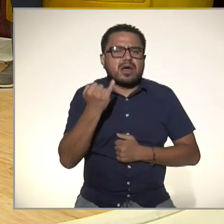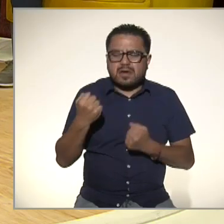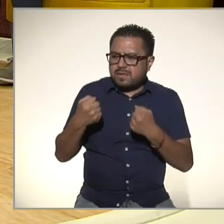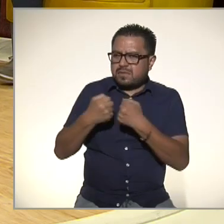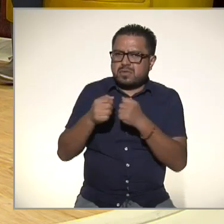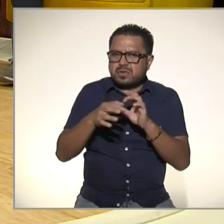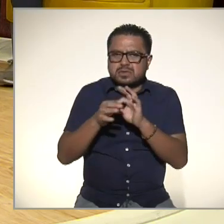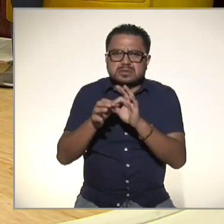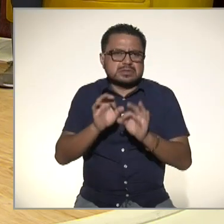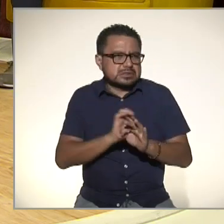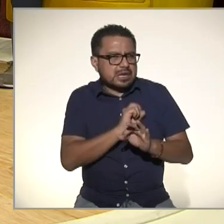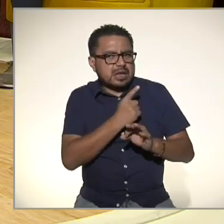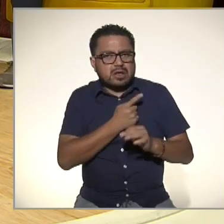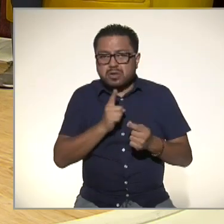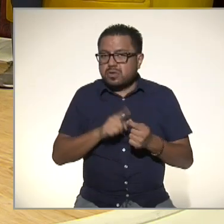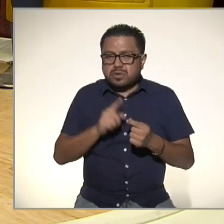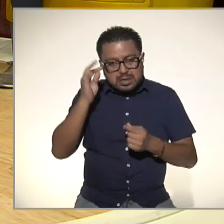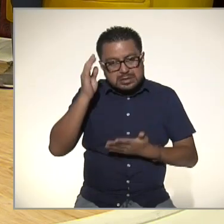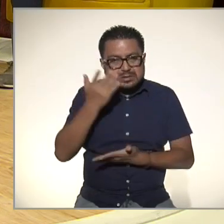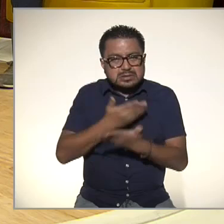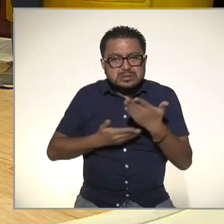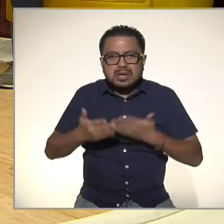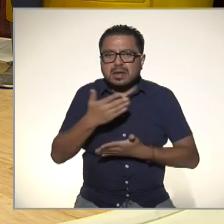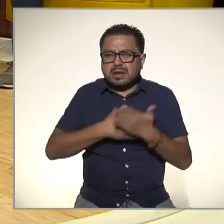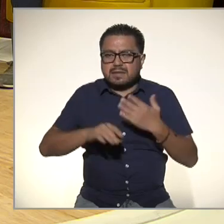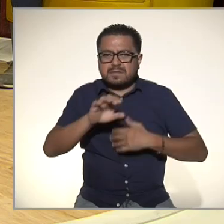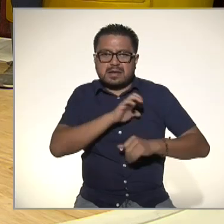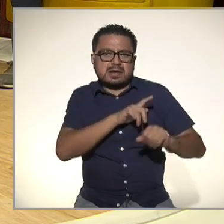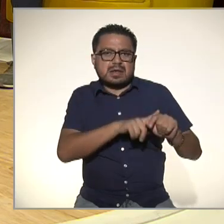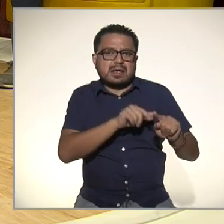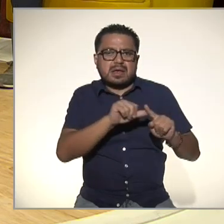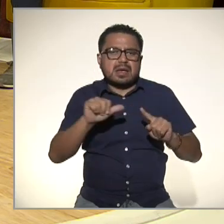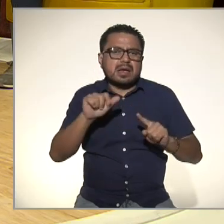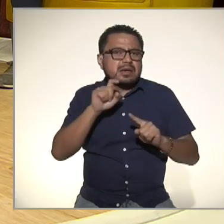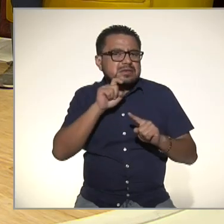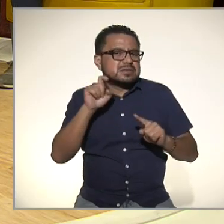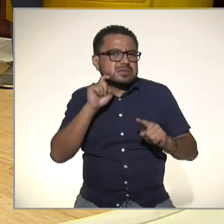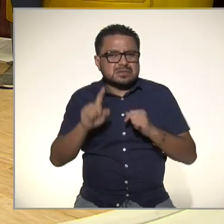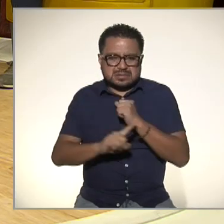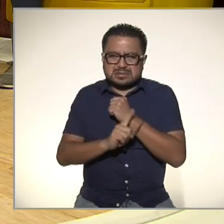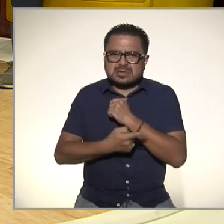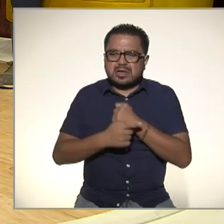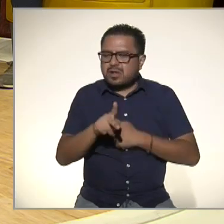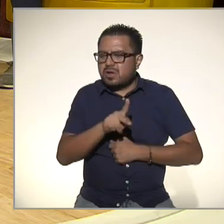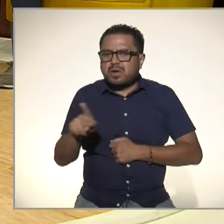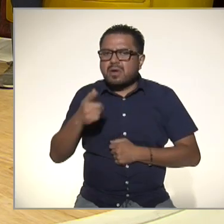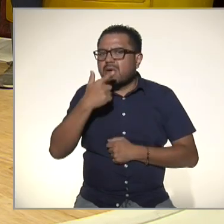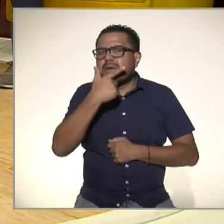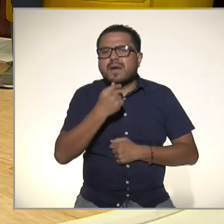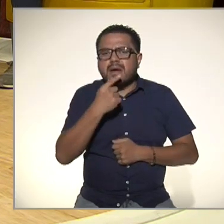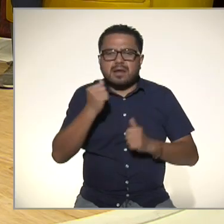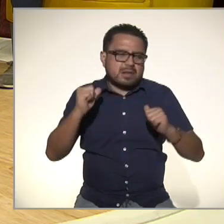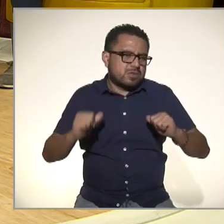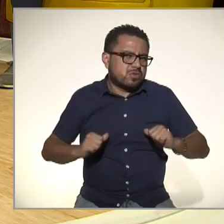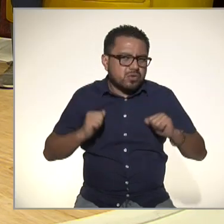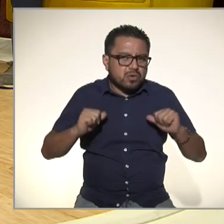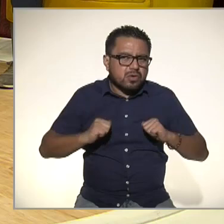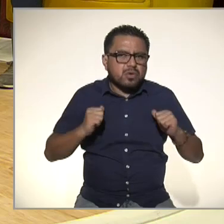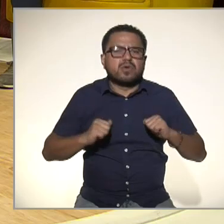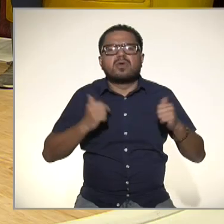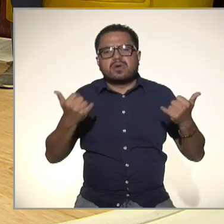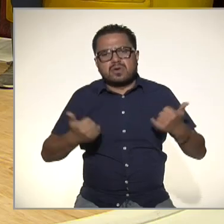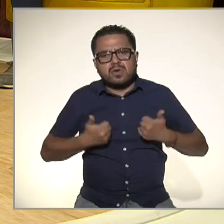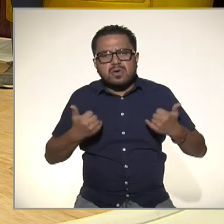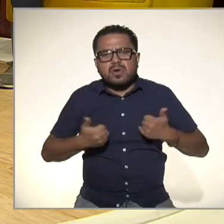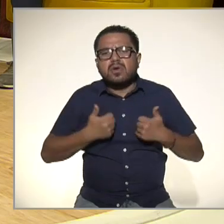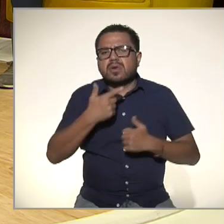Unidas Pro Salud, donde hay servicios inclusive especializados en salud sexual y reproductiva para hombres, adolescentes, jóvenes